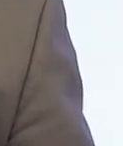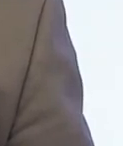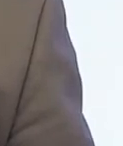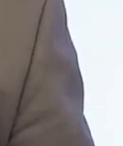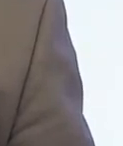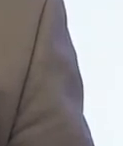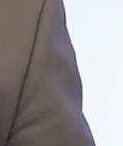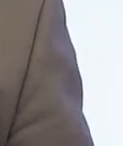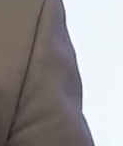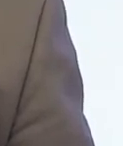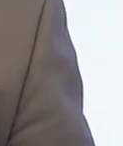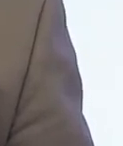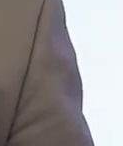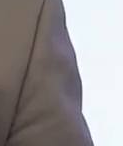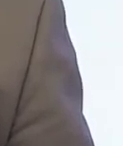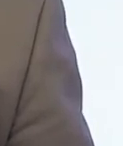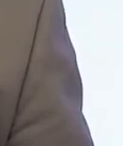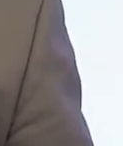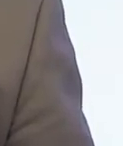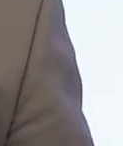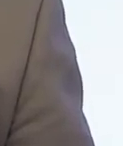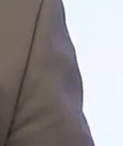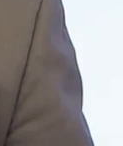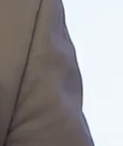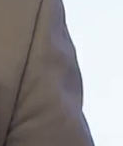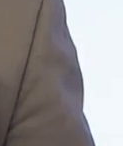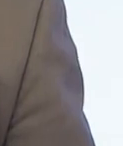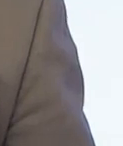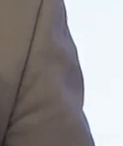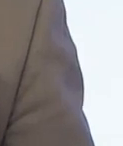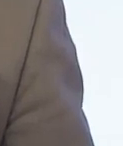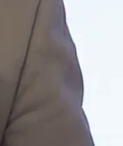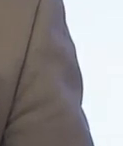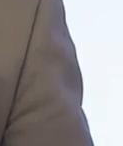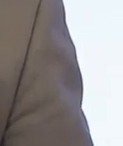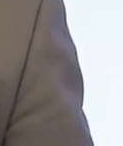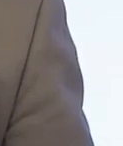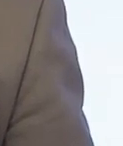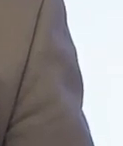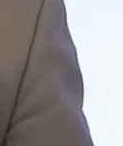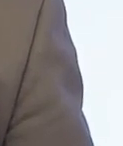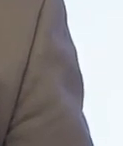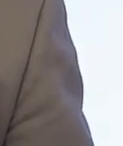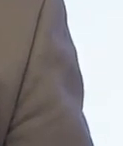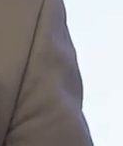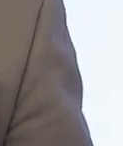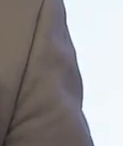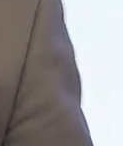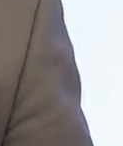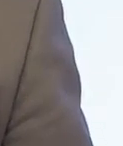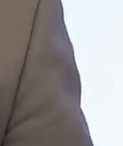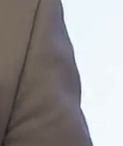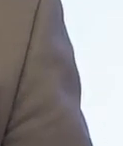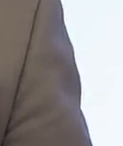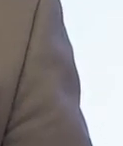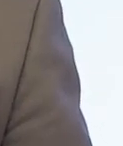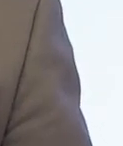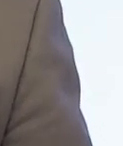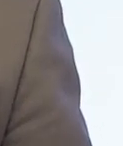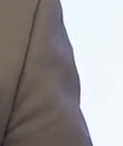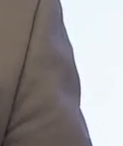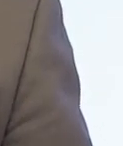solo por el odio y el revanchismo, con ausencia total de alguna ideología.